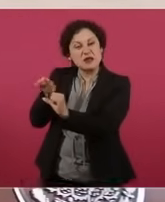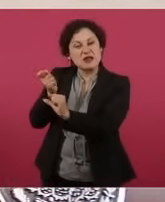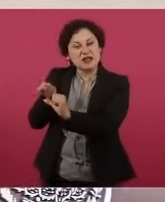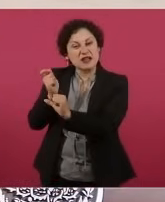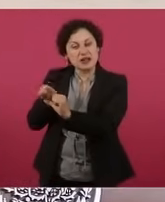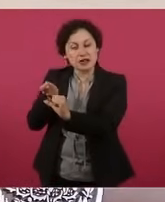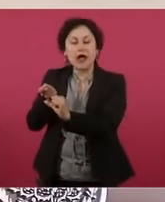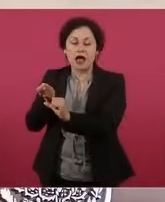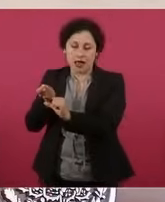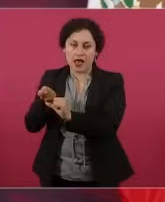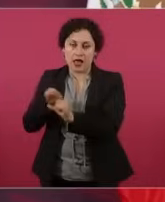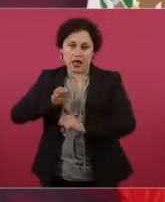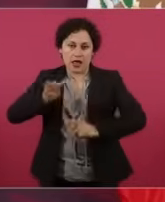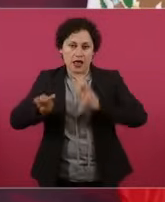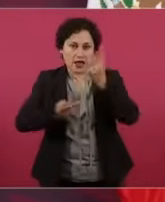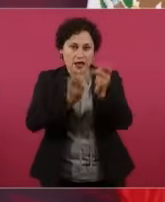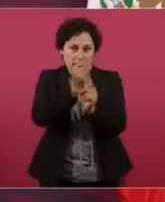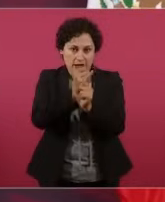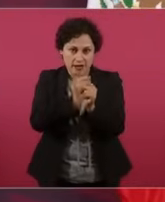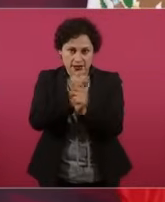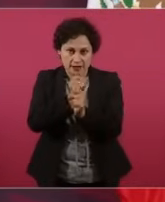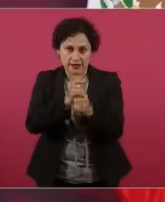la encuesta,